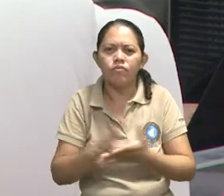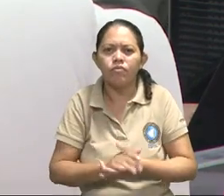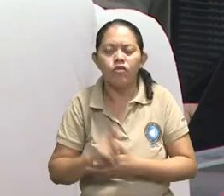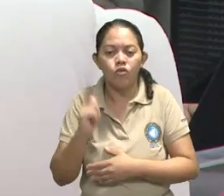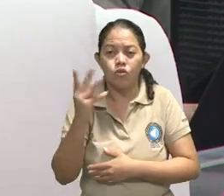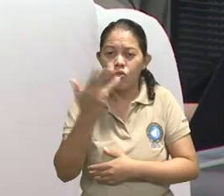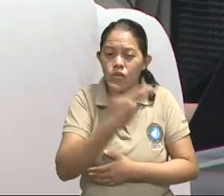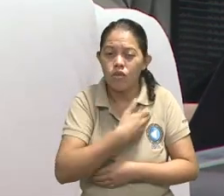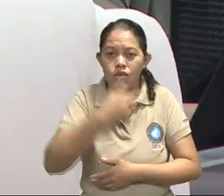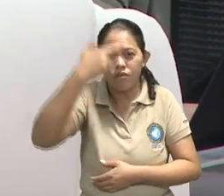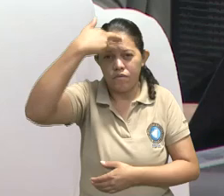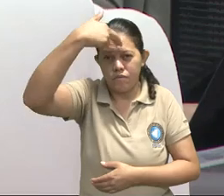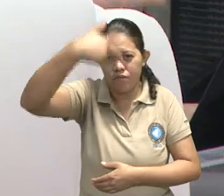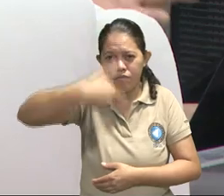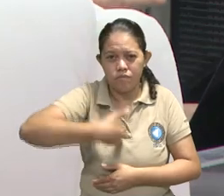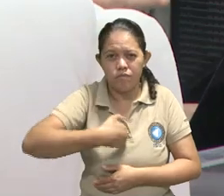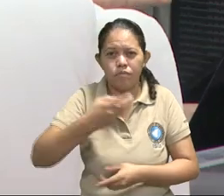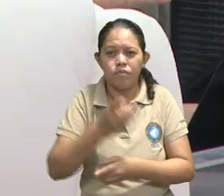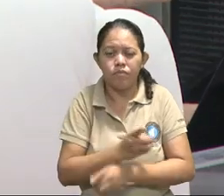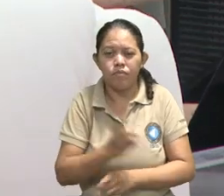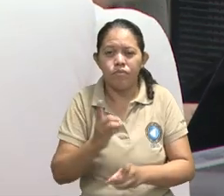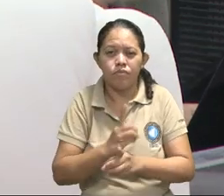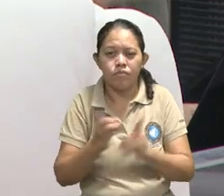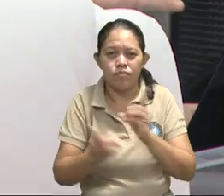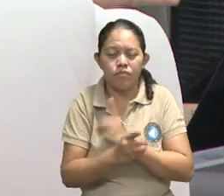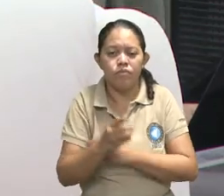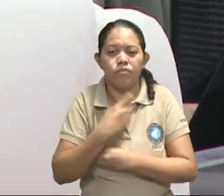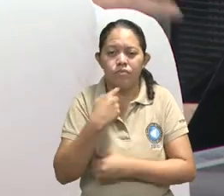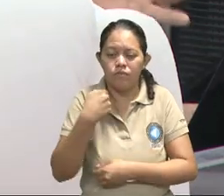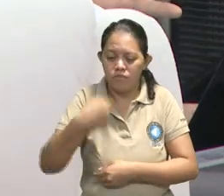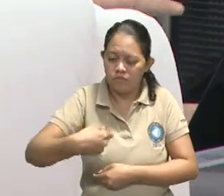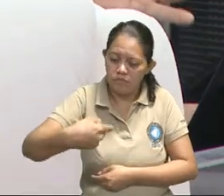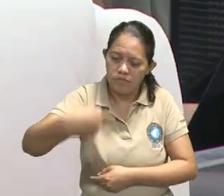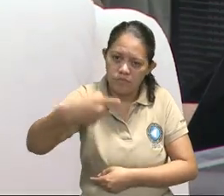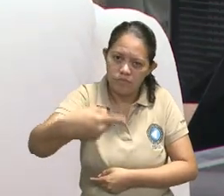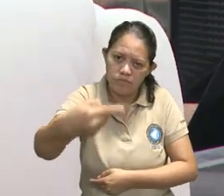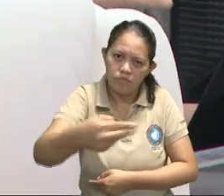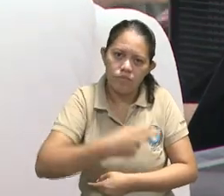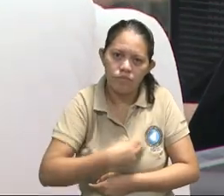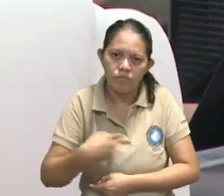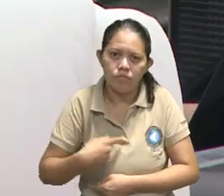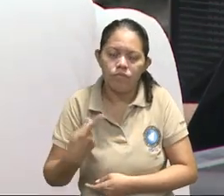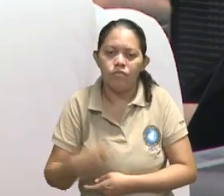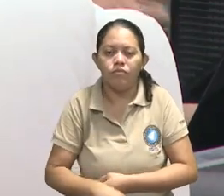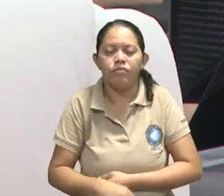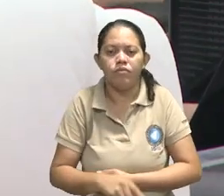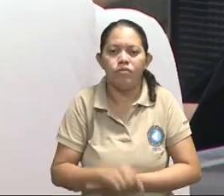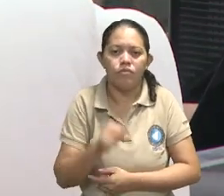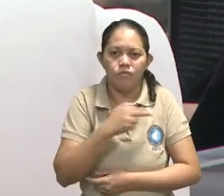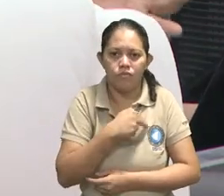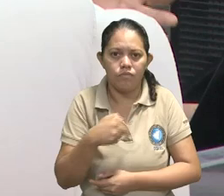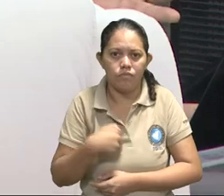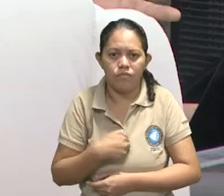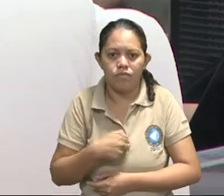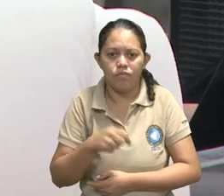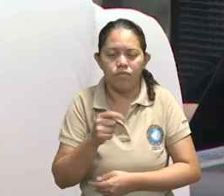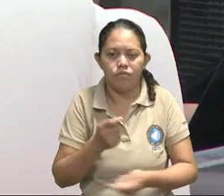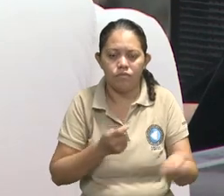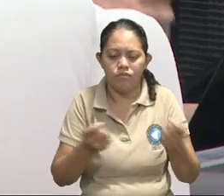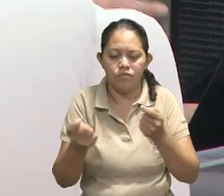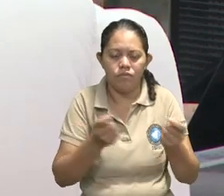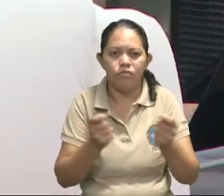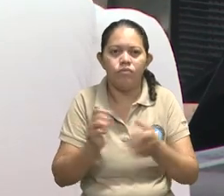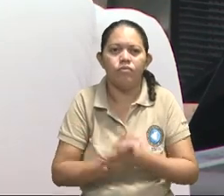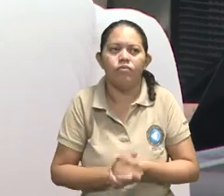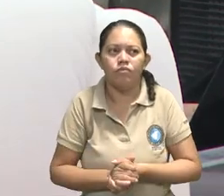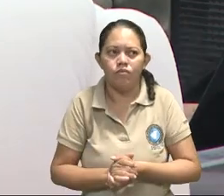todas las responsabilidades y facultades que día a día realiza este ente